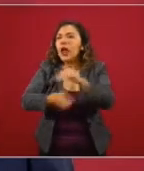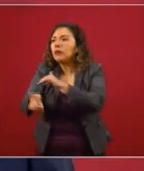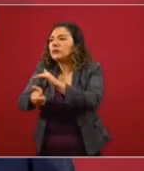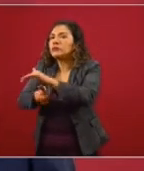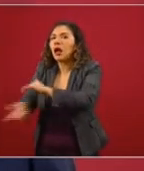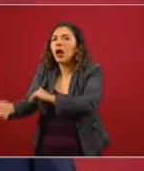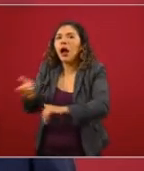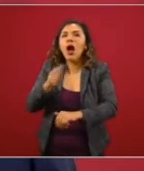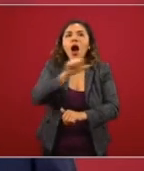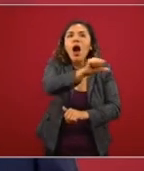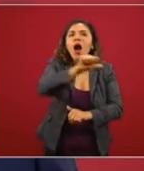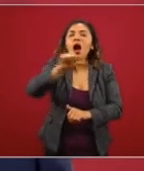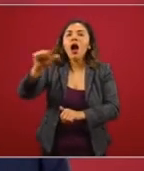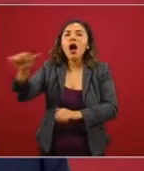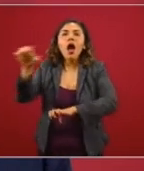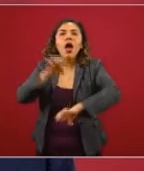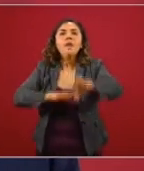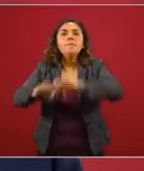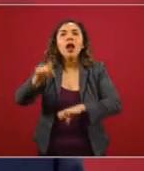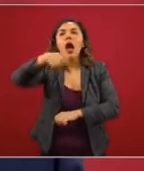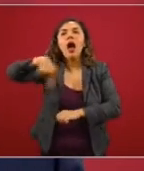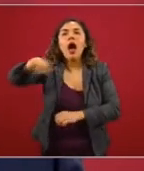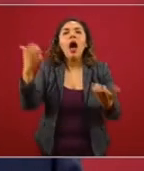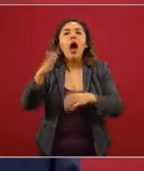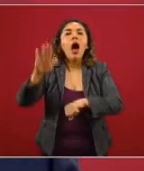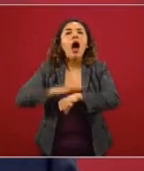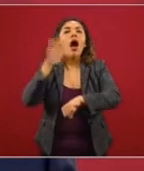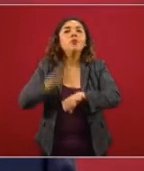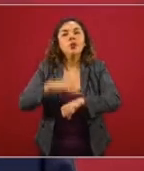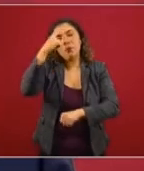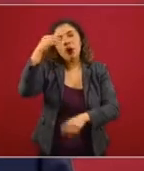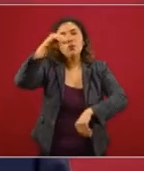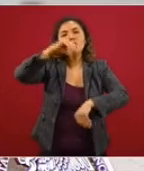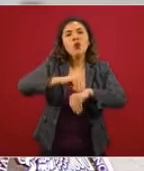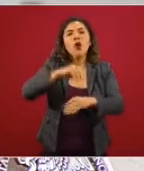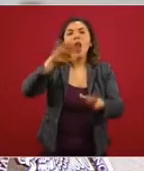sobornando a quienes iban a aprobar la reforma.